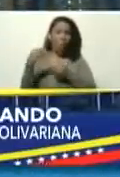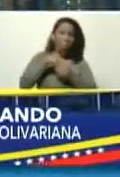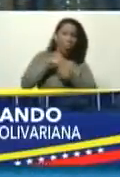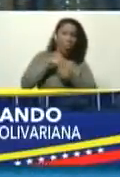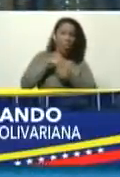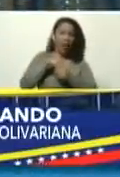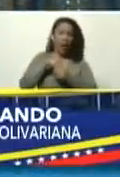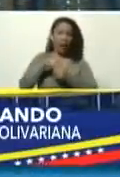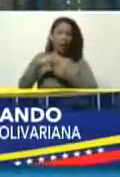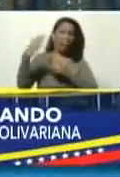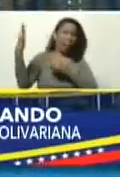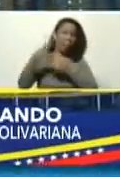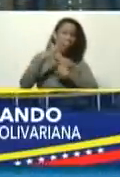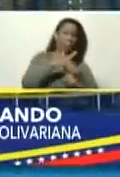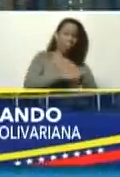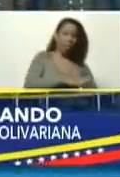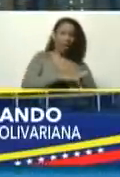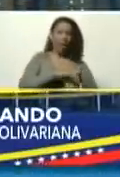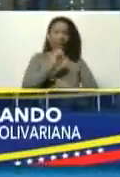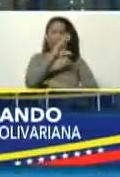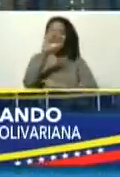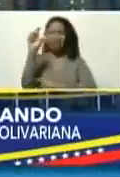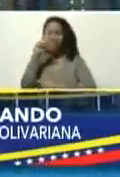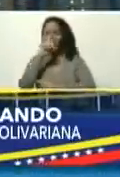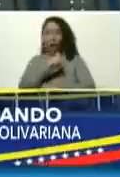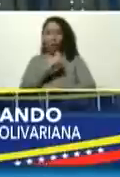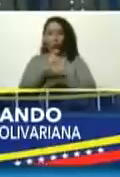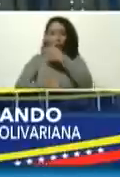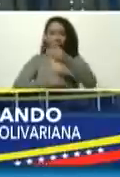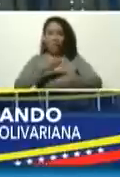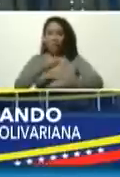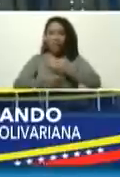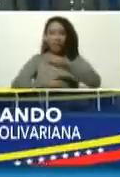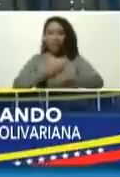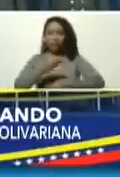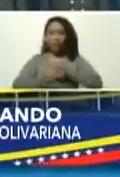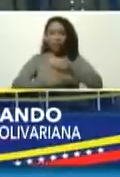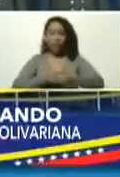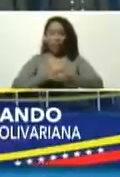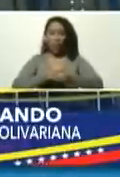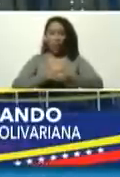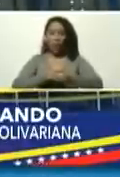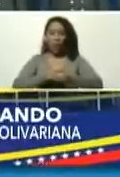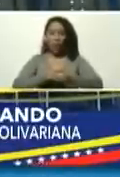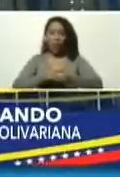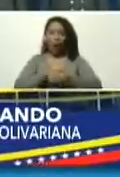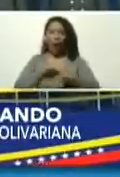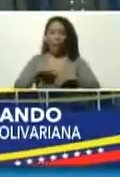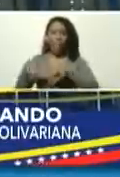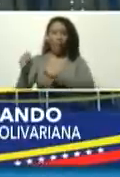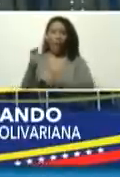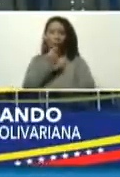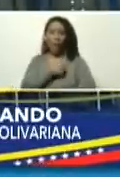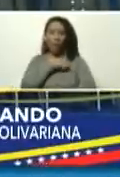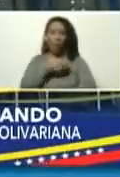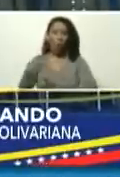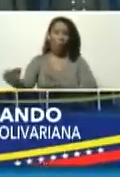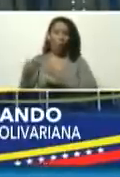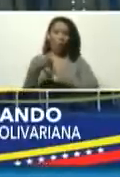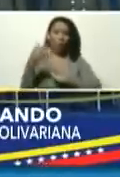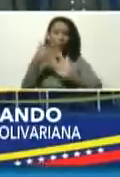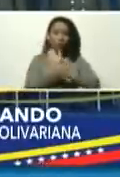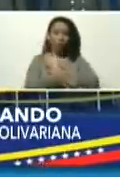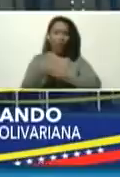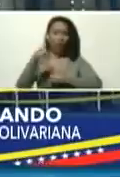explotación que por 300 años ejerció el Imperio Español sobre